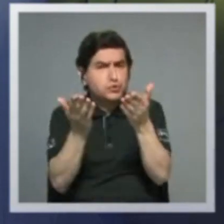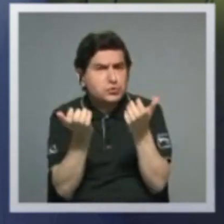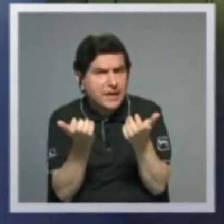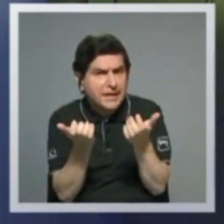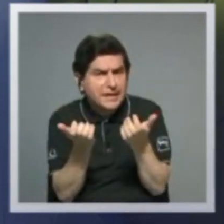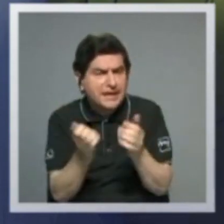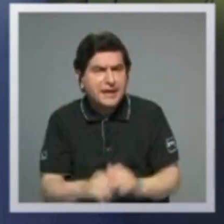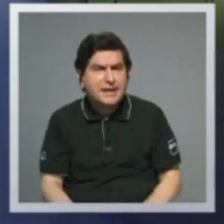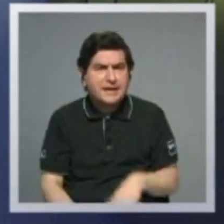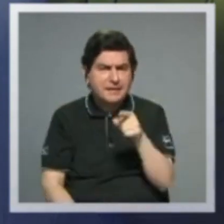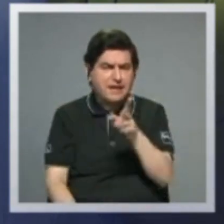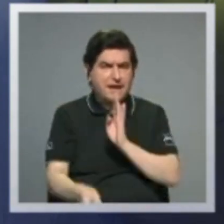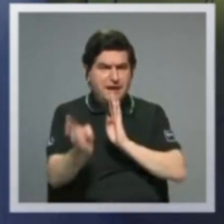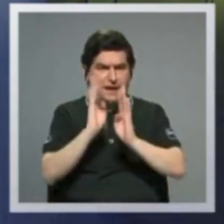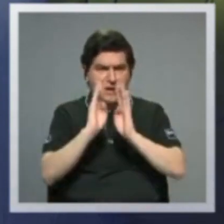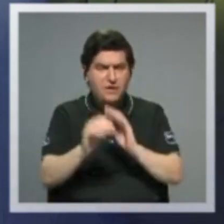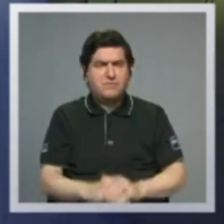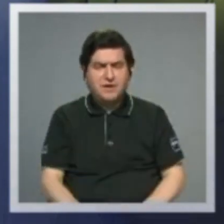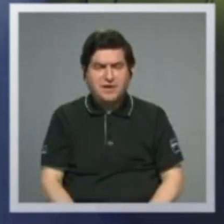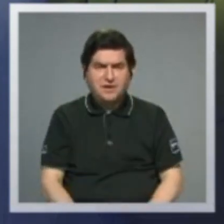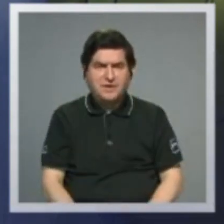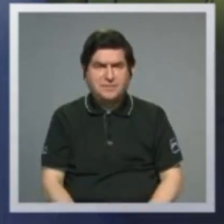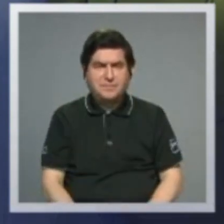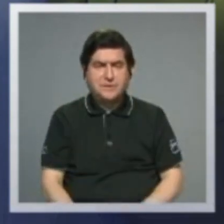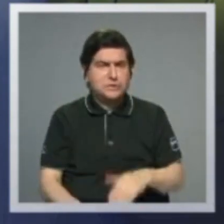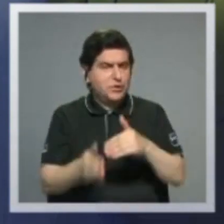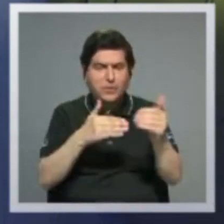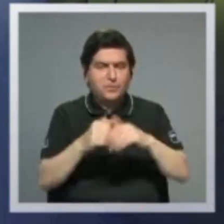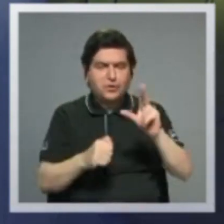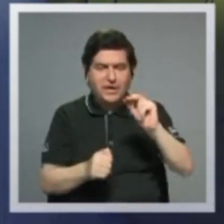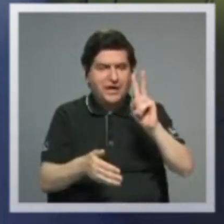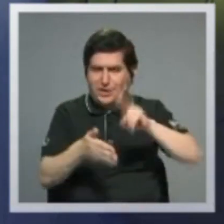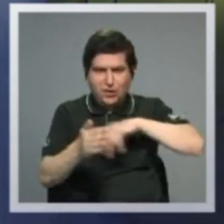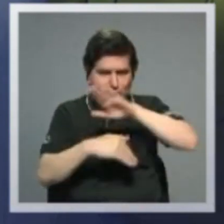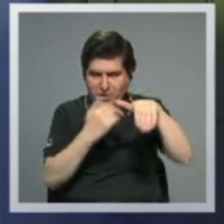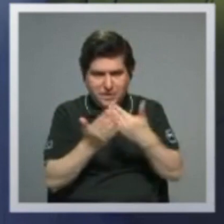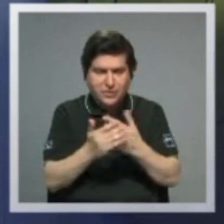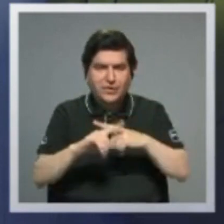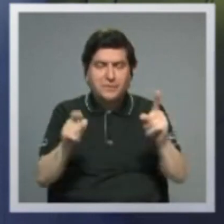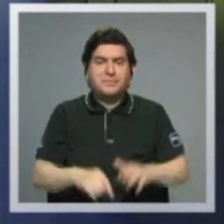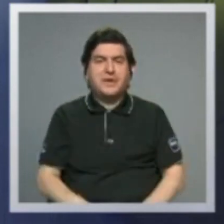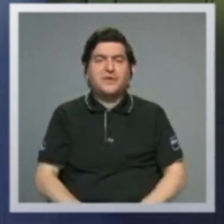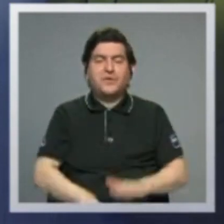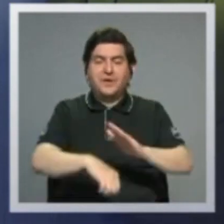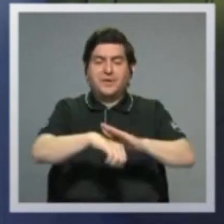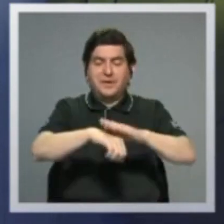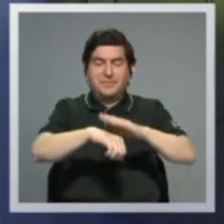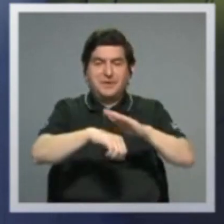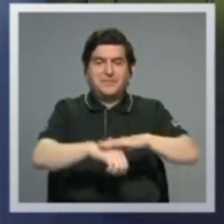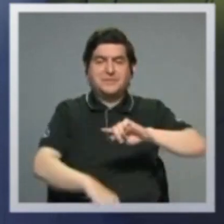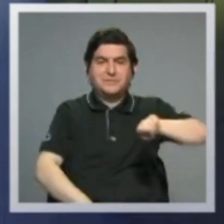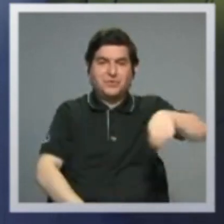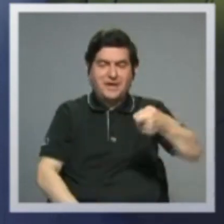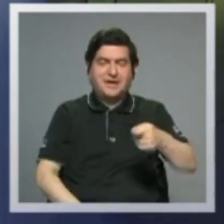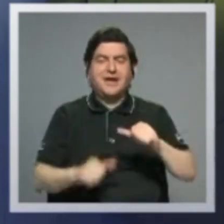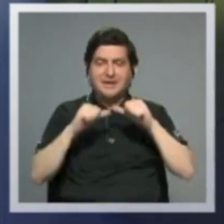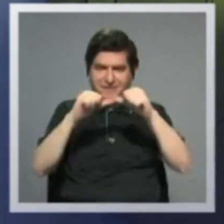sí, nos referimos a eso, aunque no la vaya a leer, sí, y estoy de acuerdo en eso, una vez que el canal nos invite al siguiente